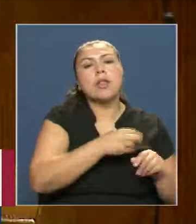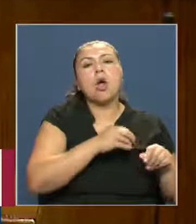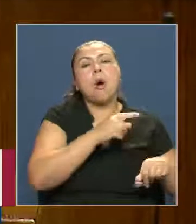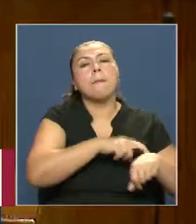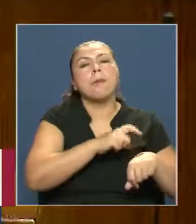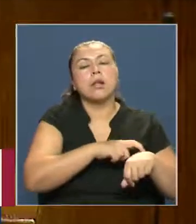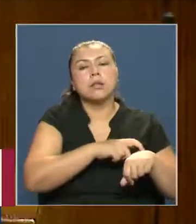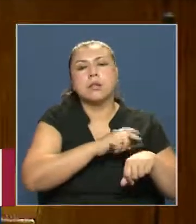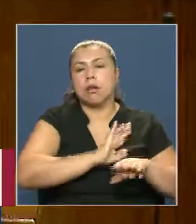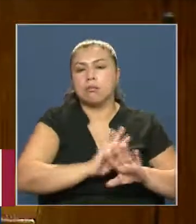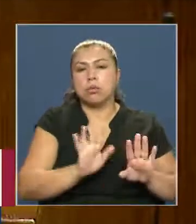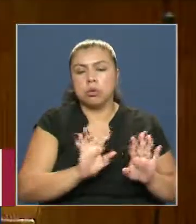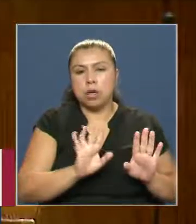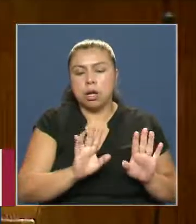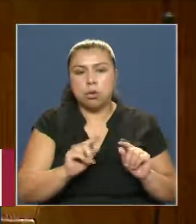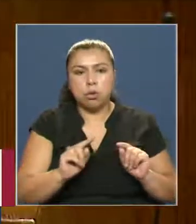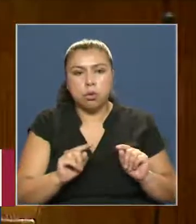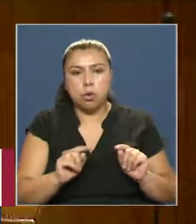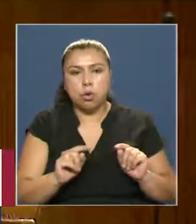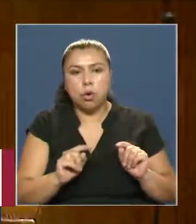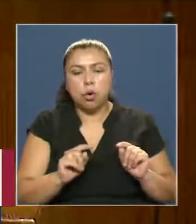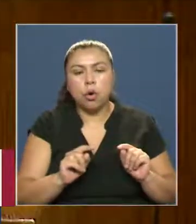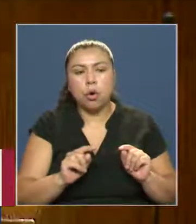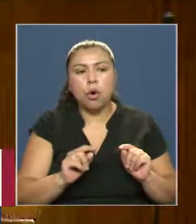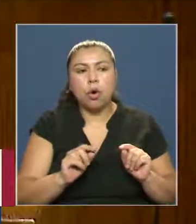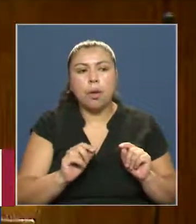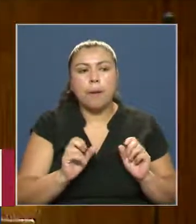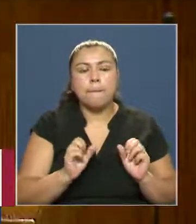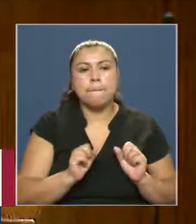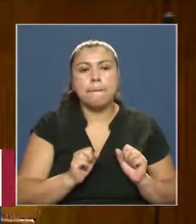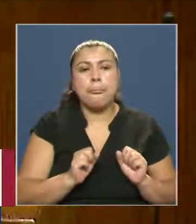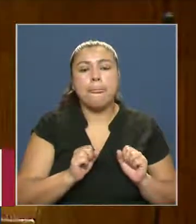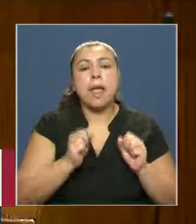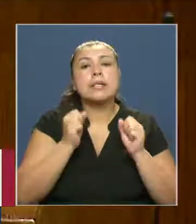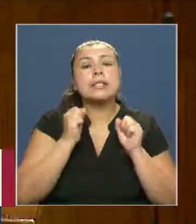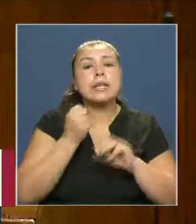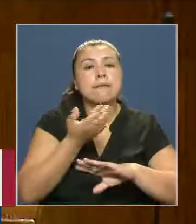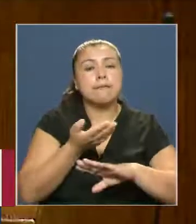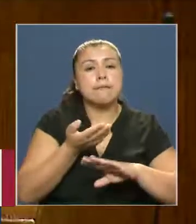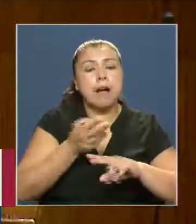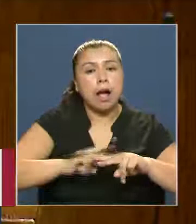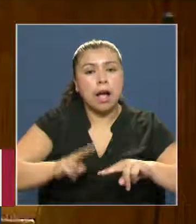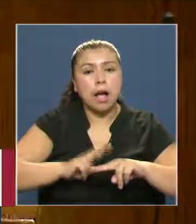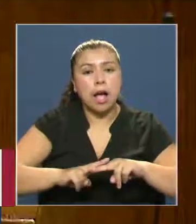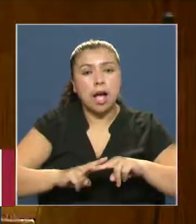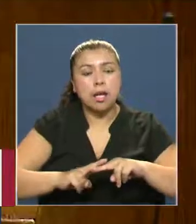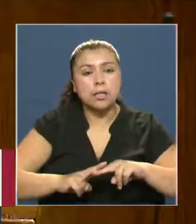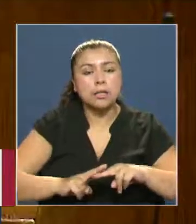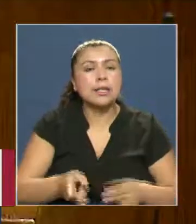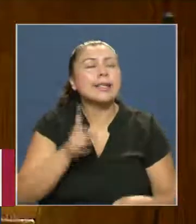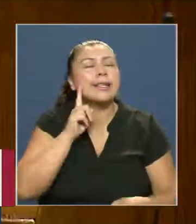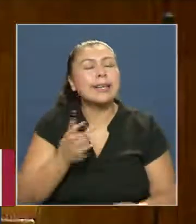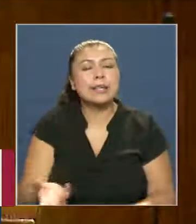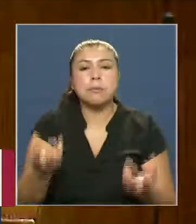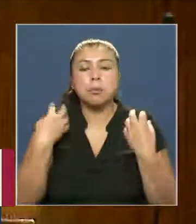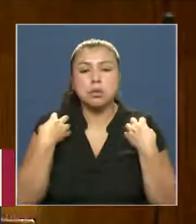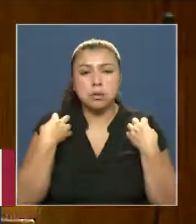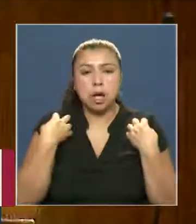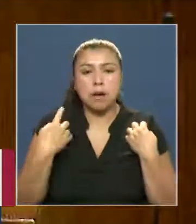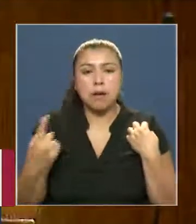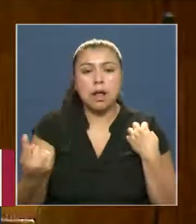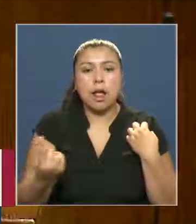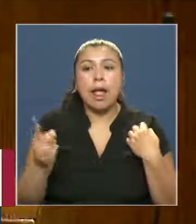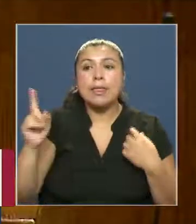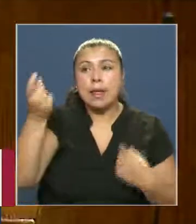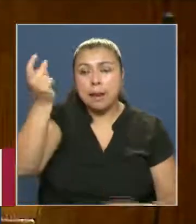recepción definitiva total o parcial, se procederá a hacer efectiva la responsabilidad del primer